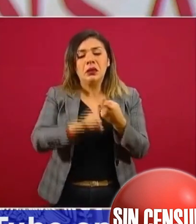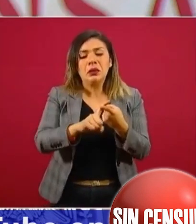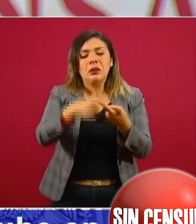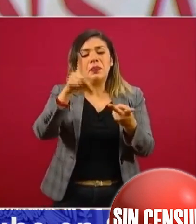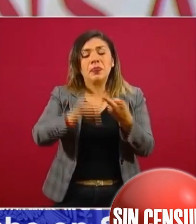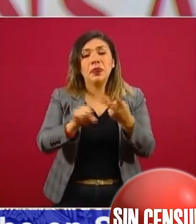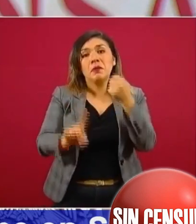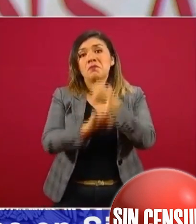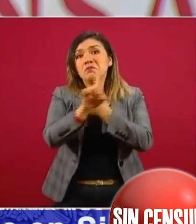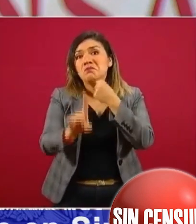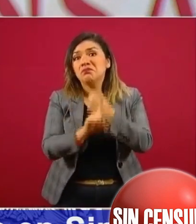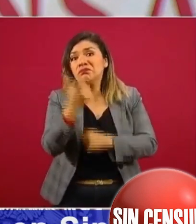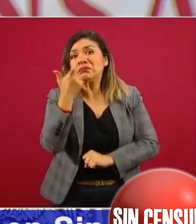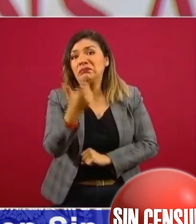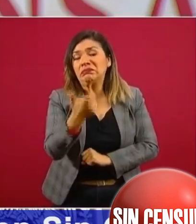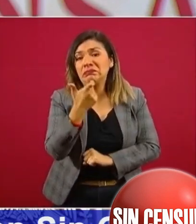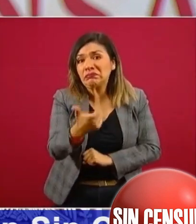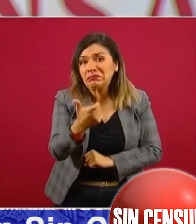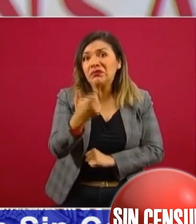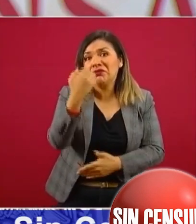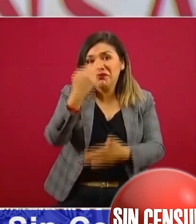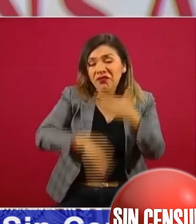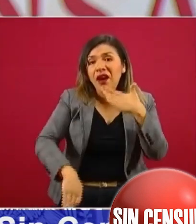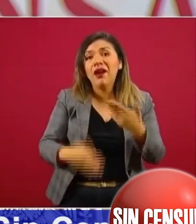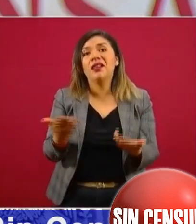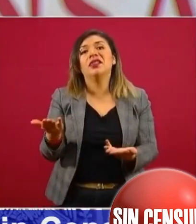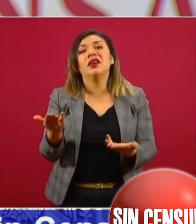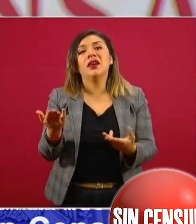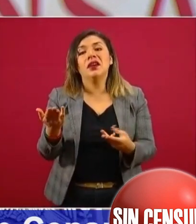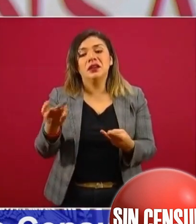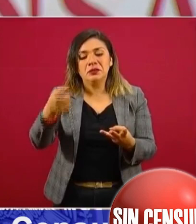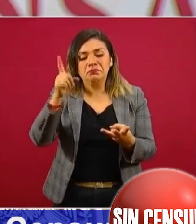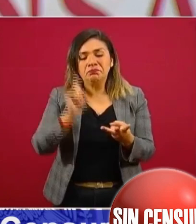una crisis financiera,